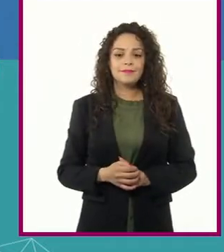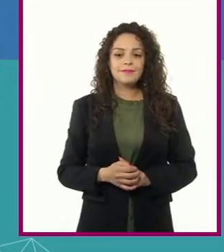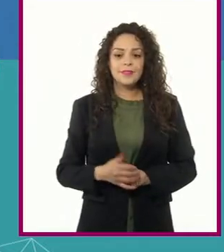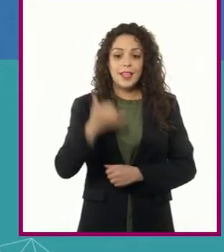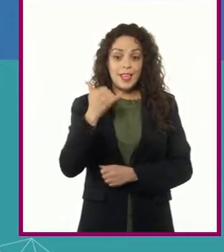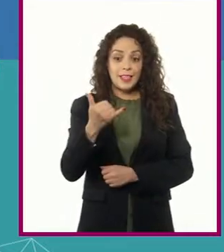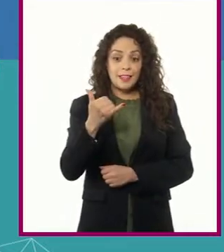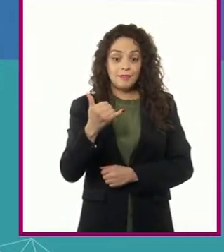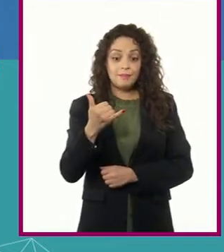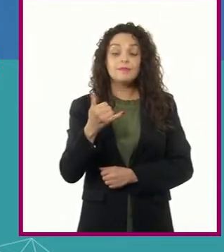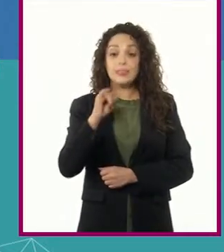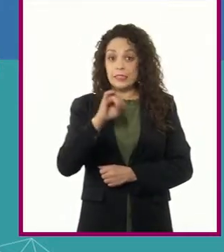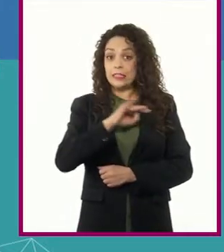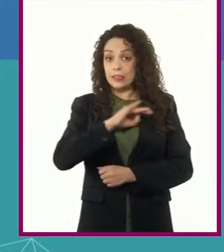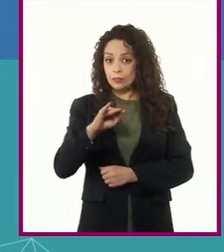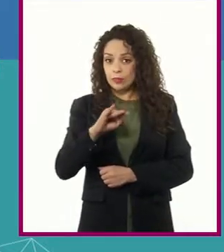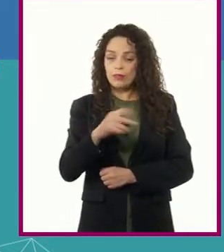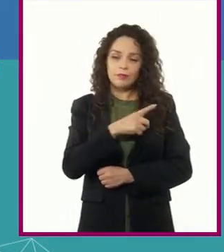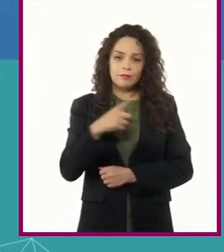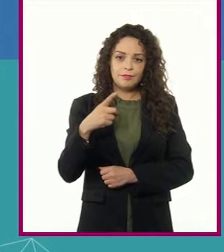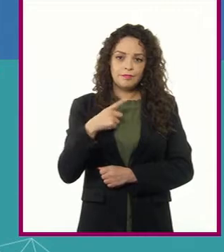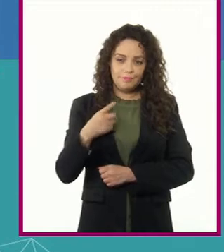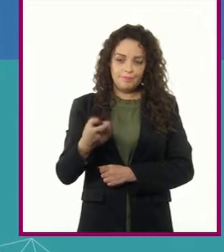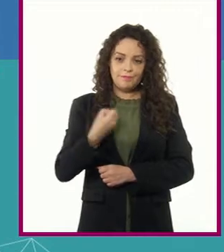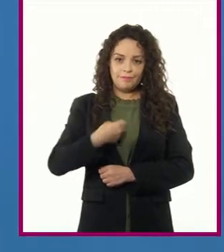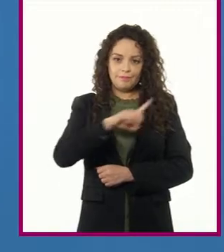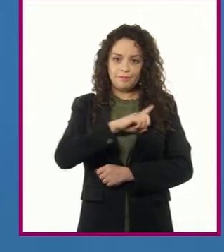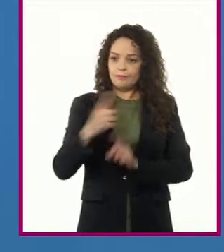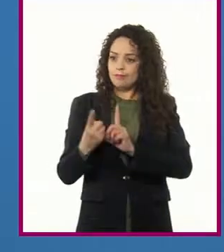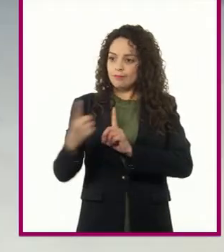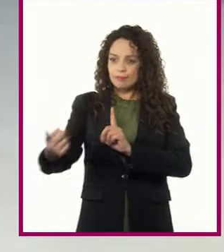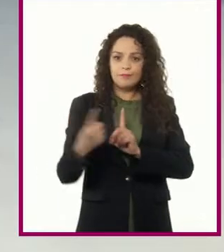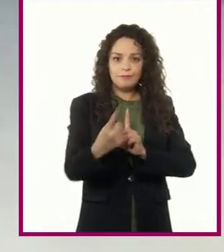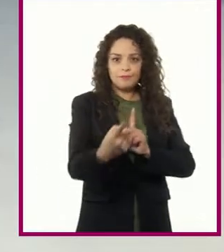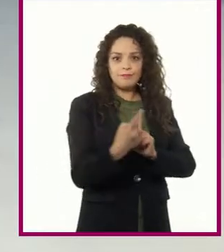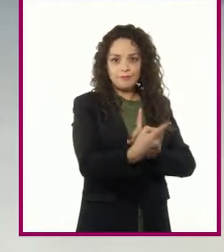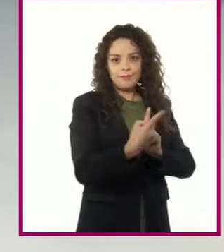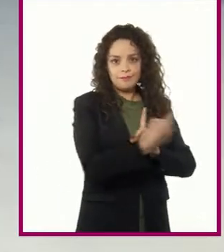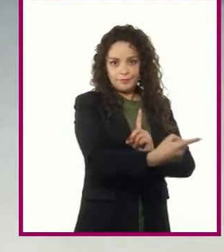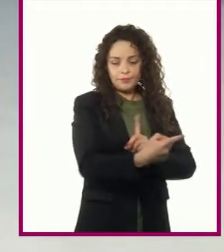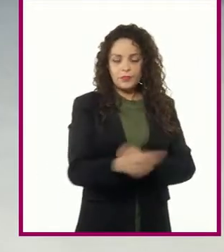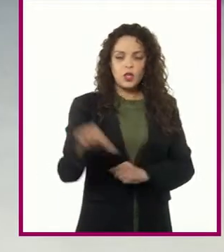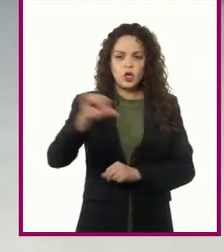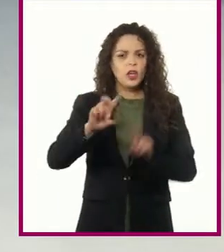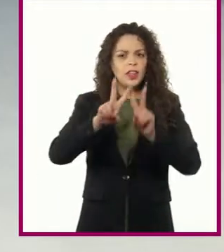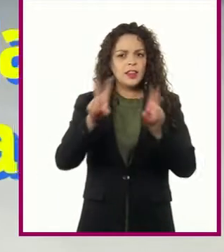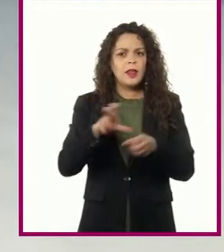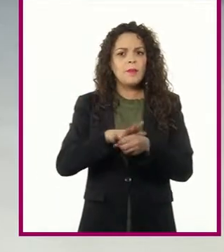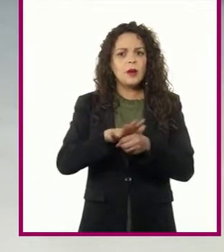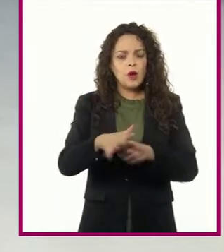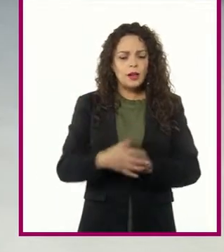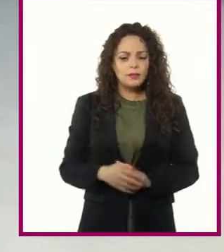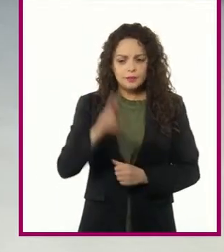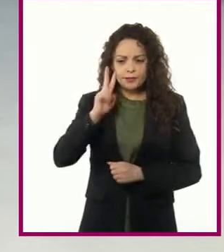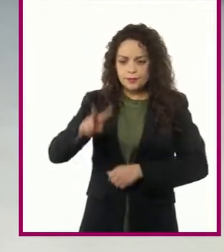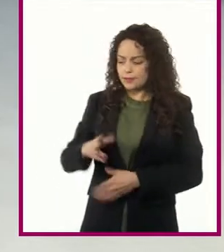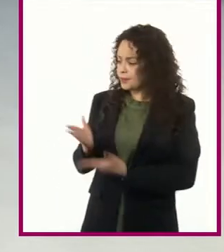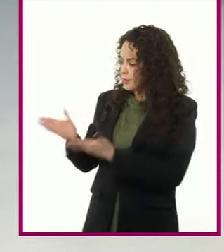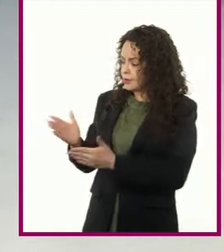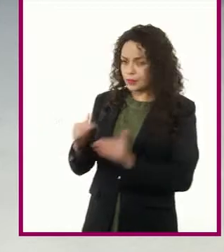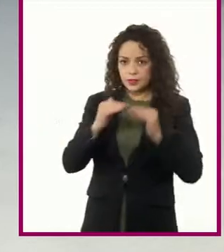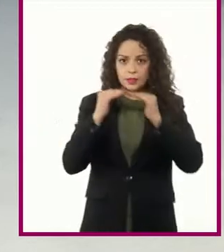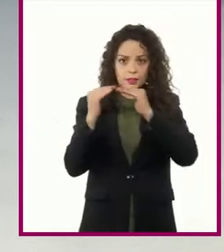y, en la medida de lo posible, mantener la sana distancia. El tema a desarrollar es por una convivencia